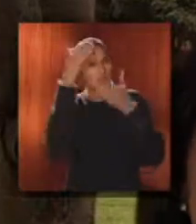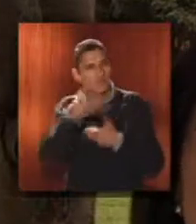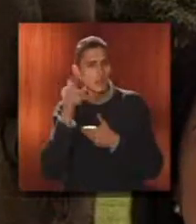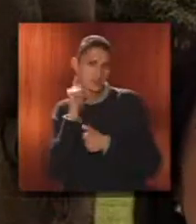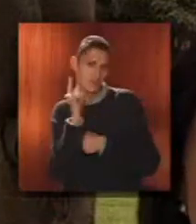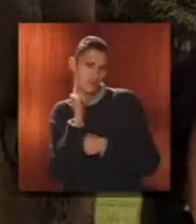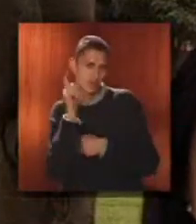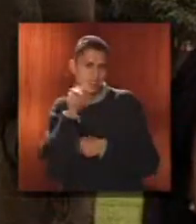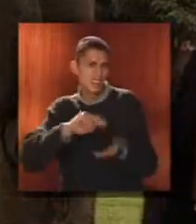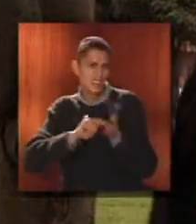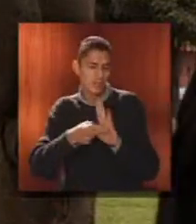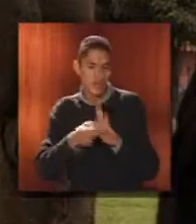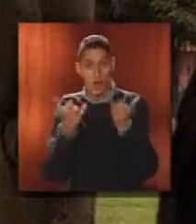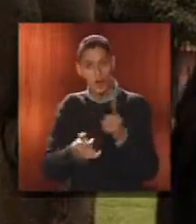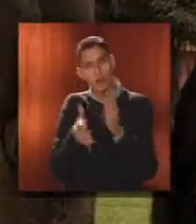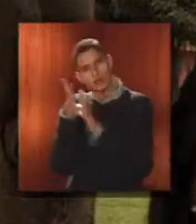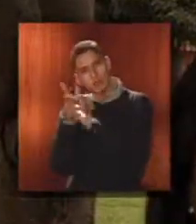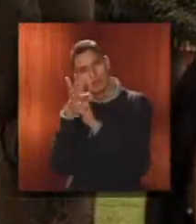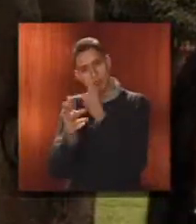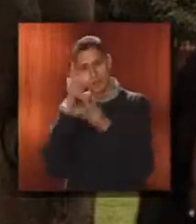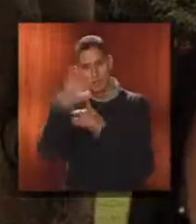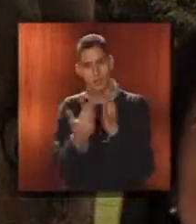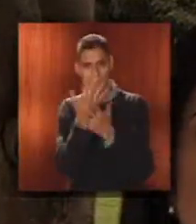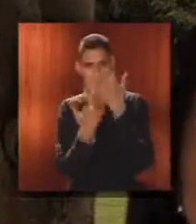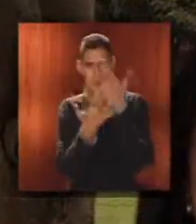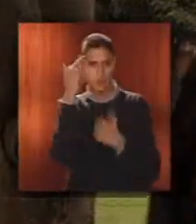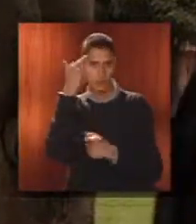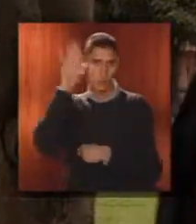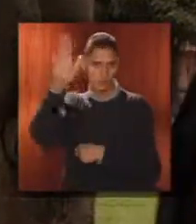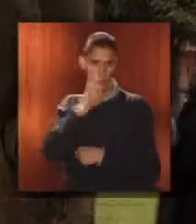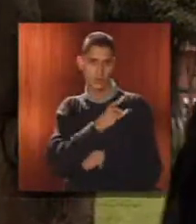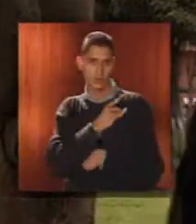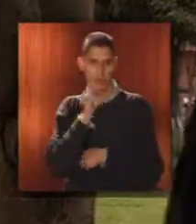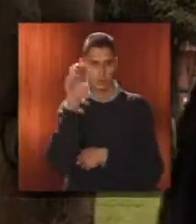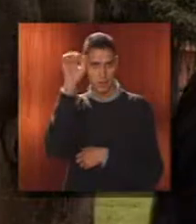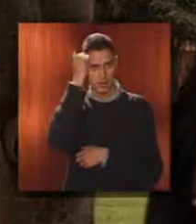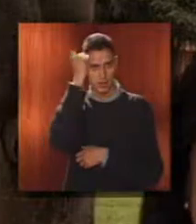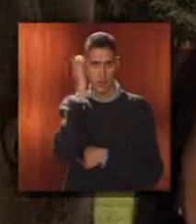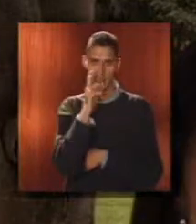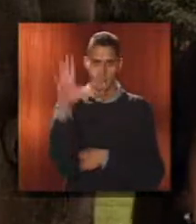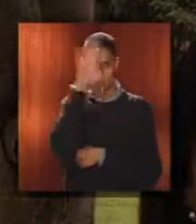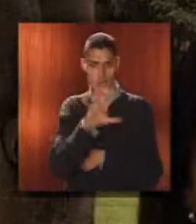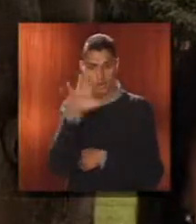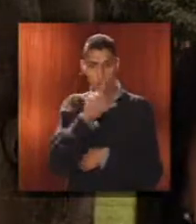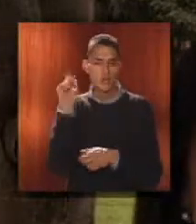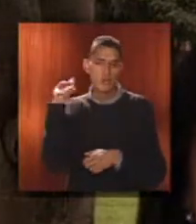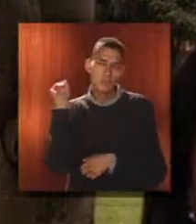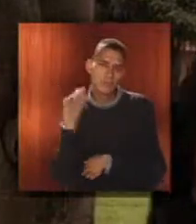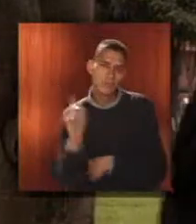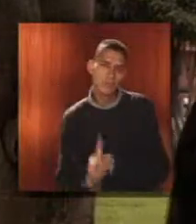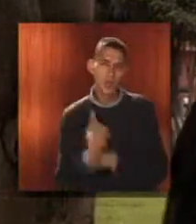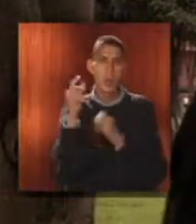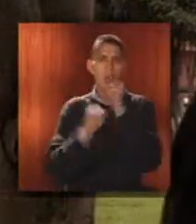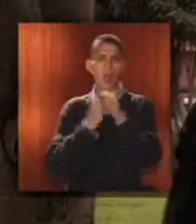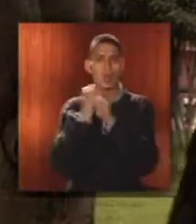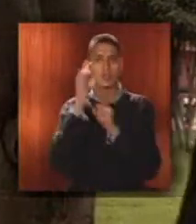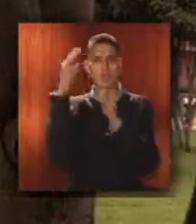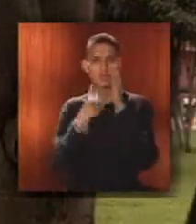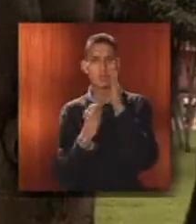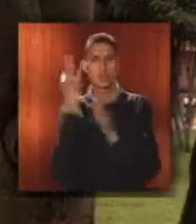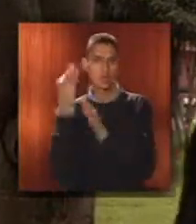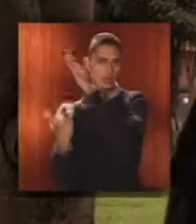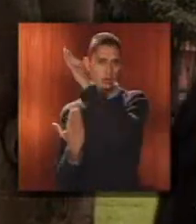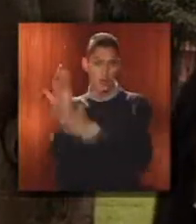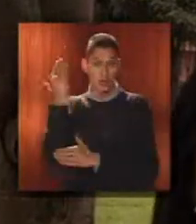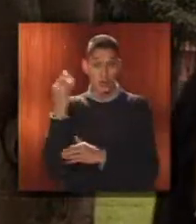aprendido un poco acerca de las limitaciones auditivas. Ahora conozcamos el proyecto Manos y Pensamiento de la Universidad Pedagógica Nacional, en el que